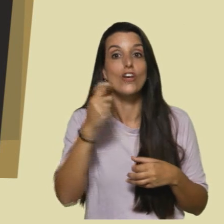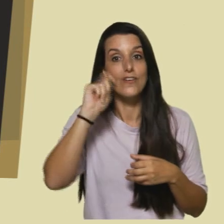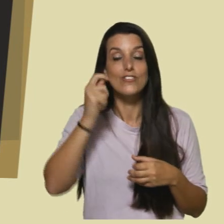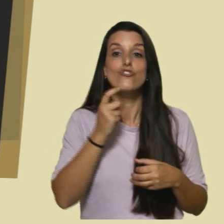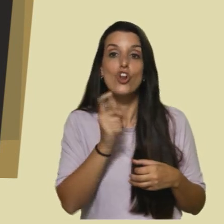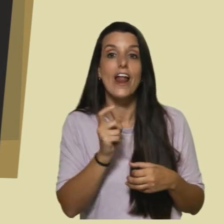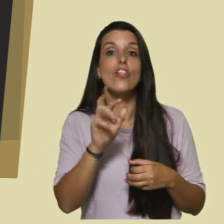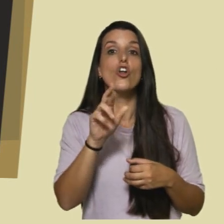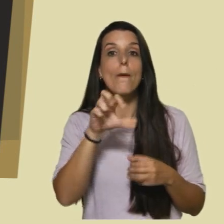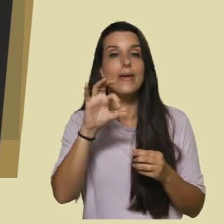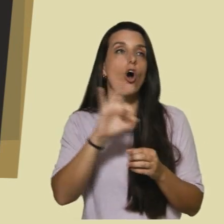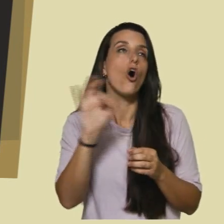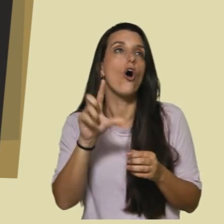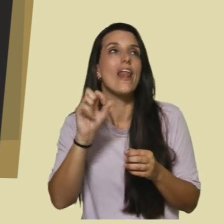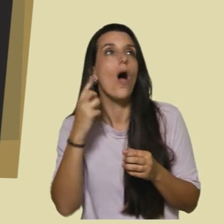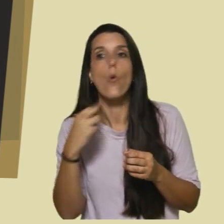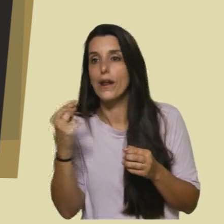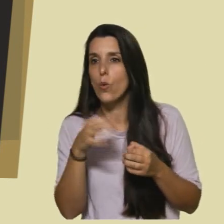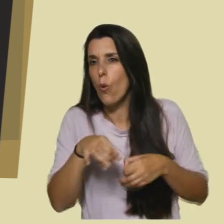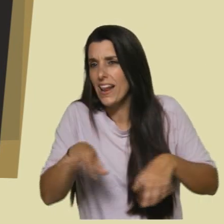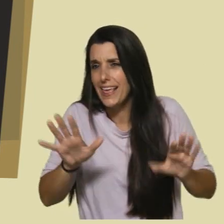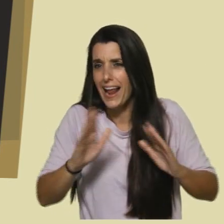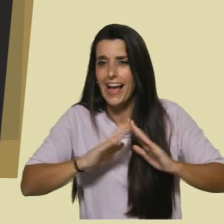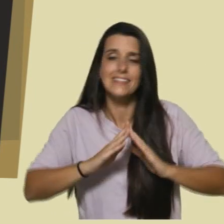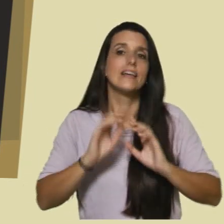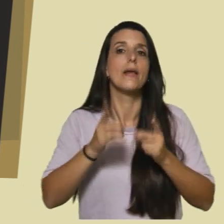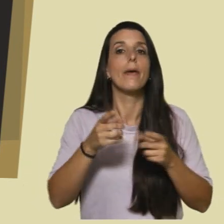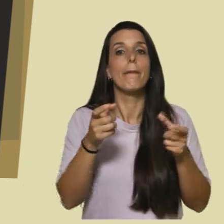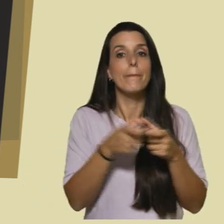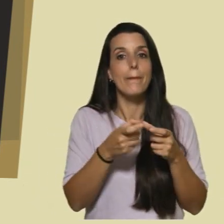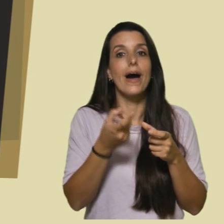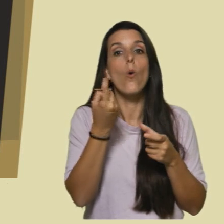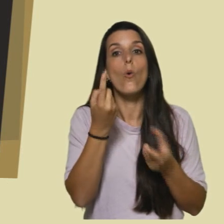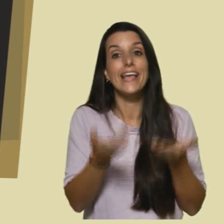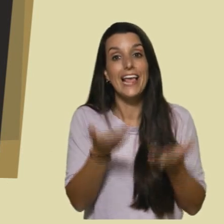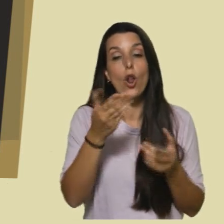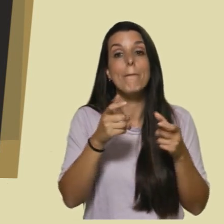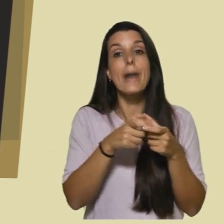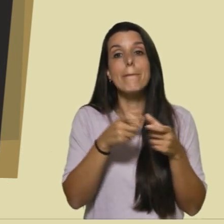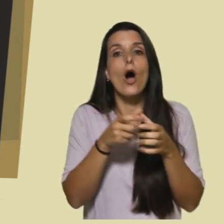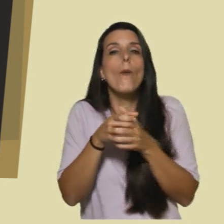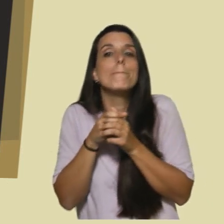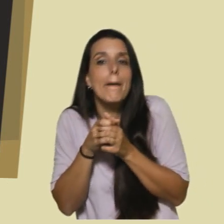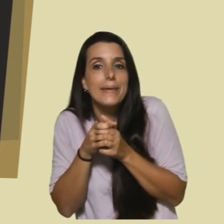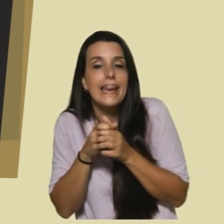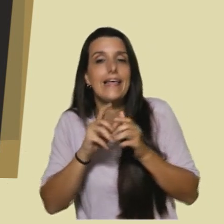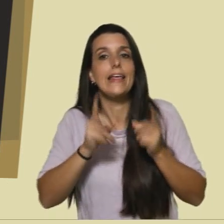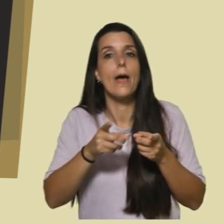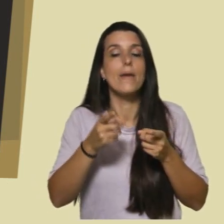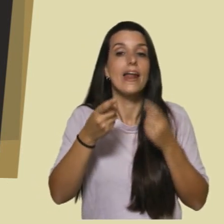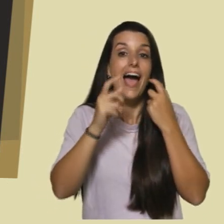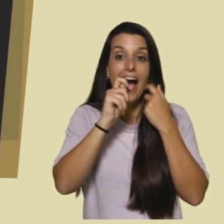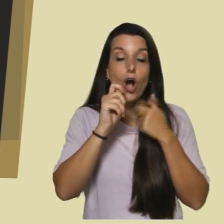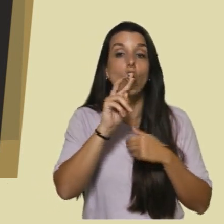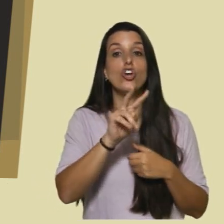coloradas, romero, laurel o los condimentos que tengas por tu casa. Bien. Y para las papas precisas, 1 kilo de papa o papines, que fue lo que yo conseguí, una cabeza de